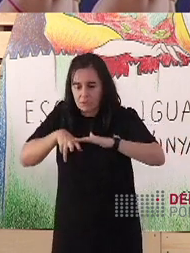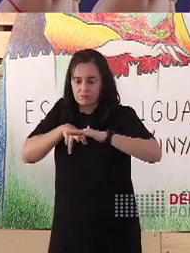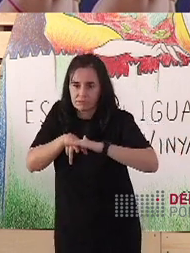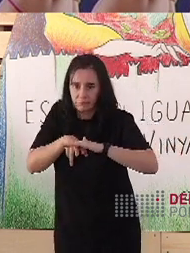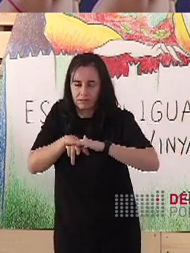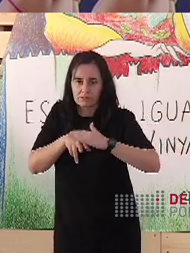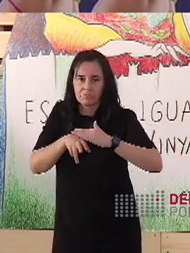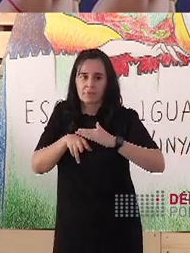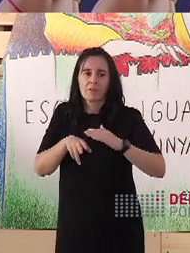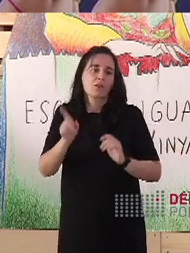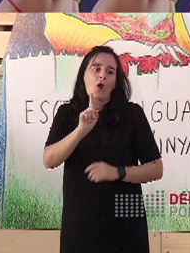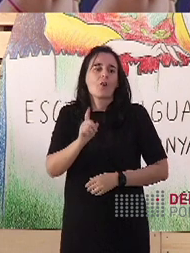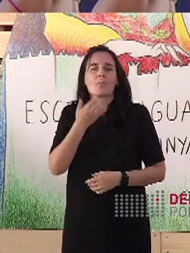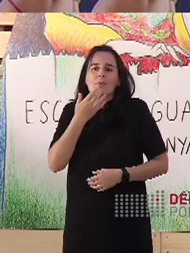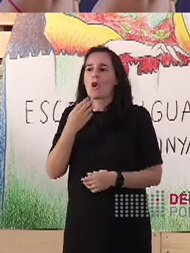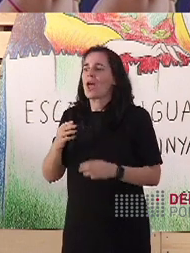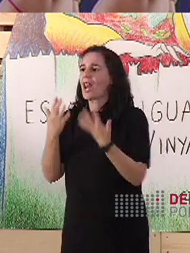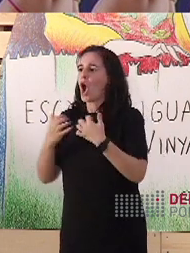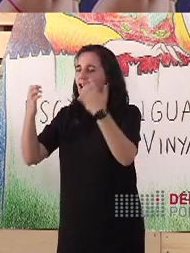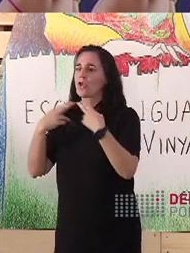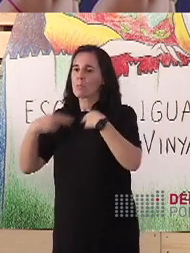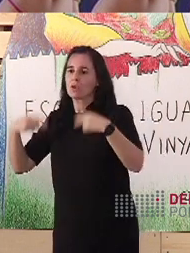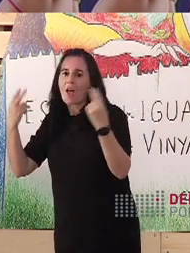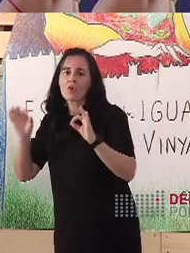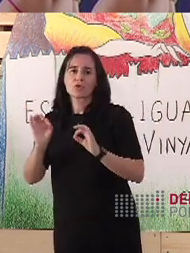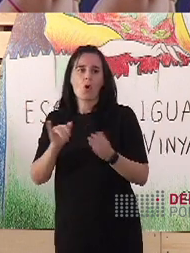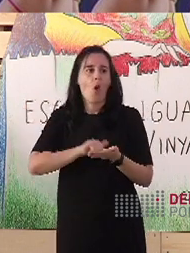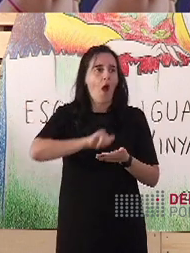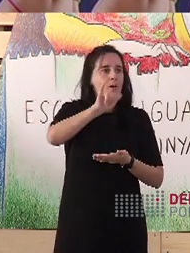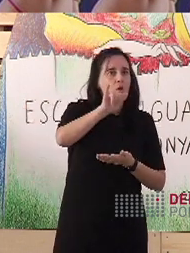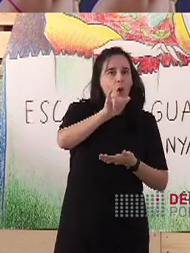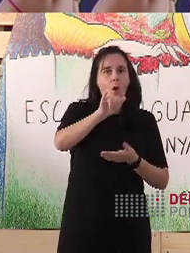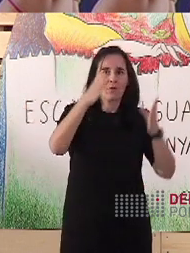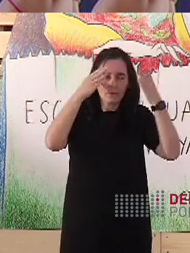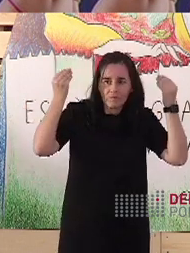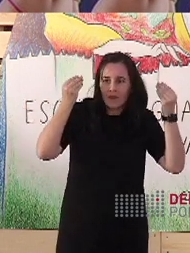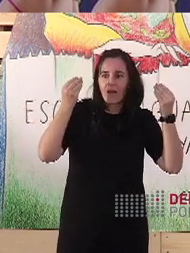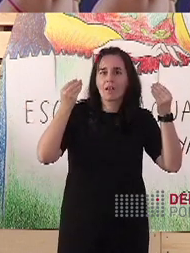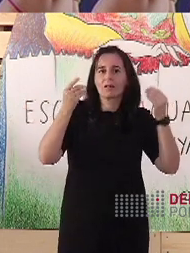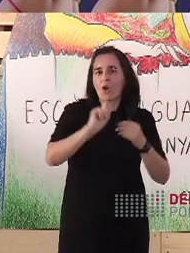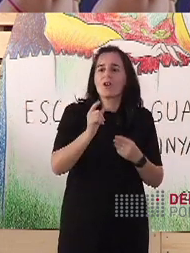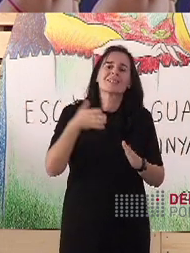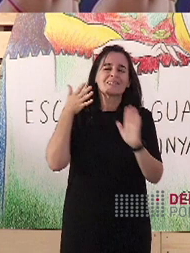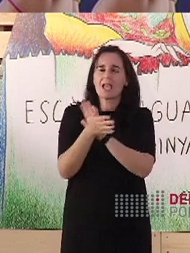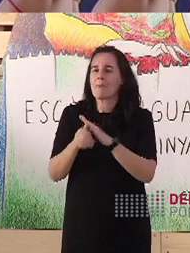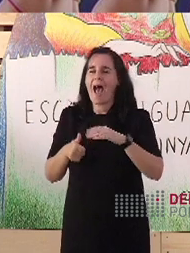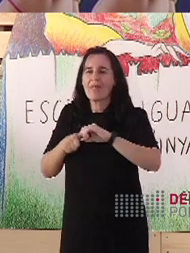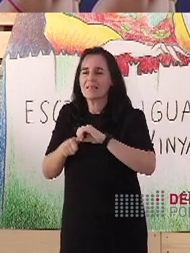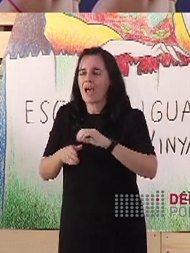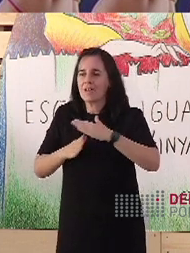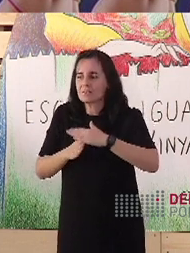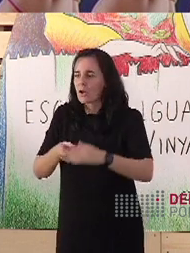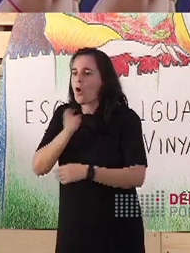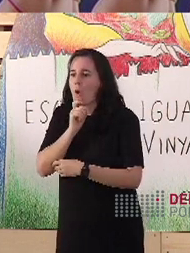Congreso de los Diputados, no se queda atascada manejando un avión, no se queda atascada en la lavadora, con la plancha, con la ventana de la cocina,